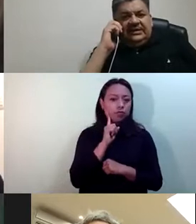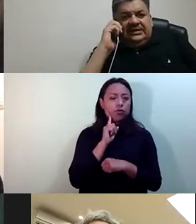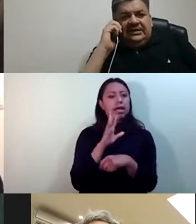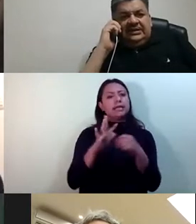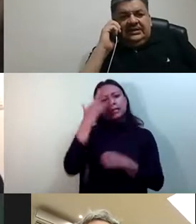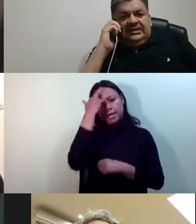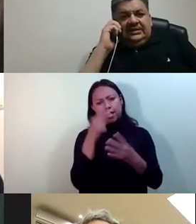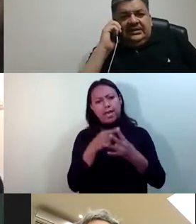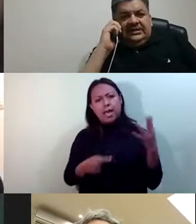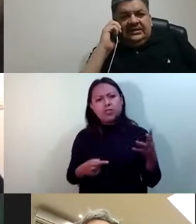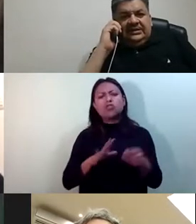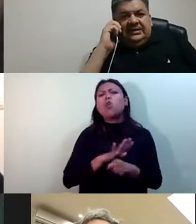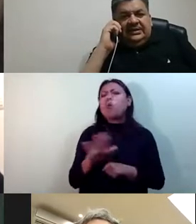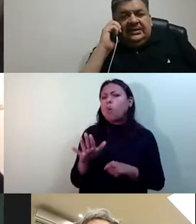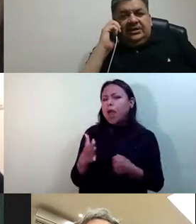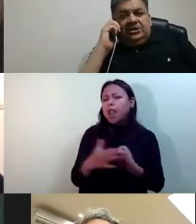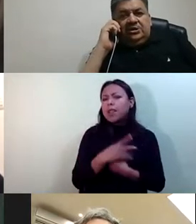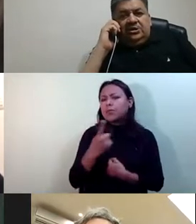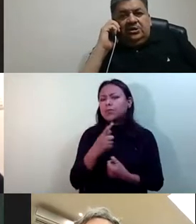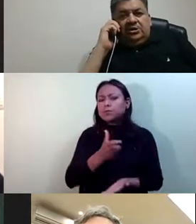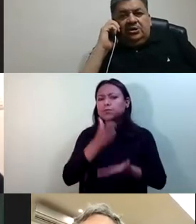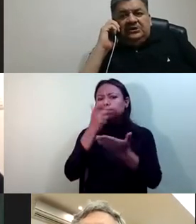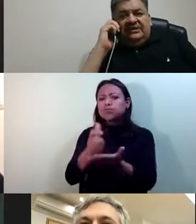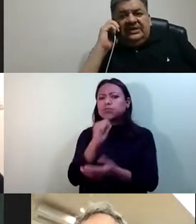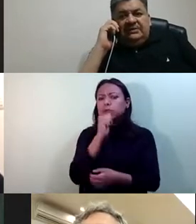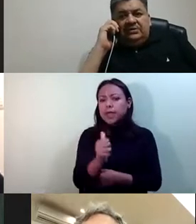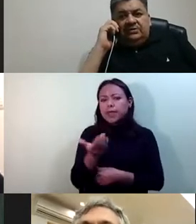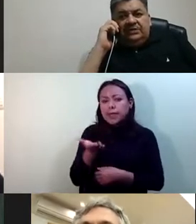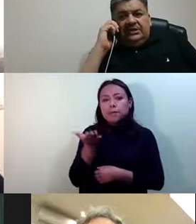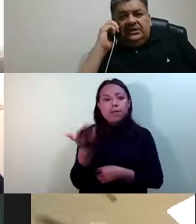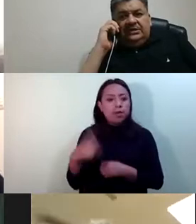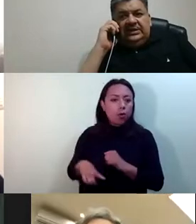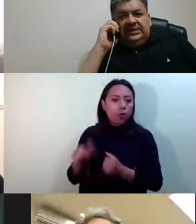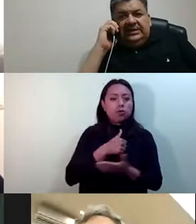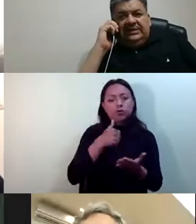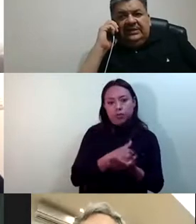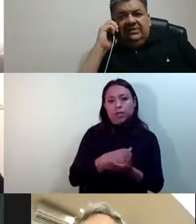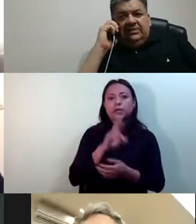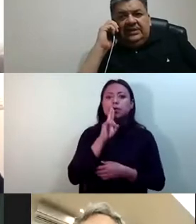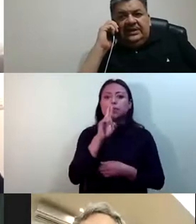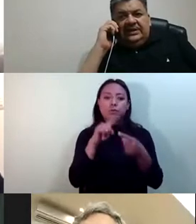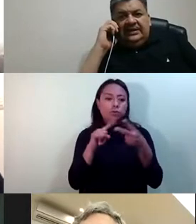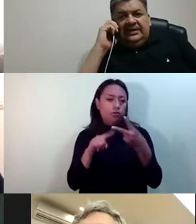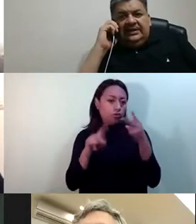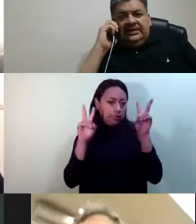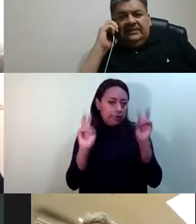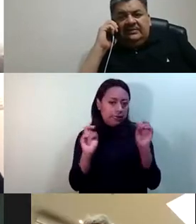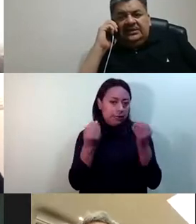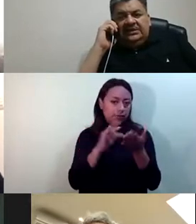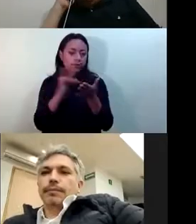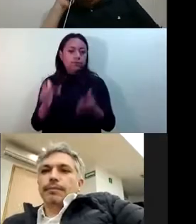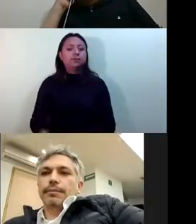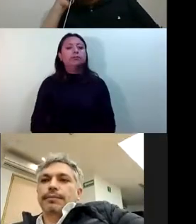la masa presupuestal solicitada por el gobierno de la ciudad. Por su respuesta a estos dos temas, muchas gracias.